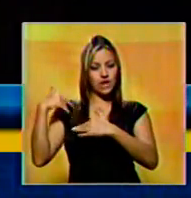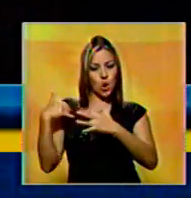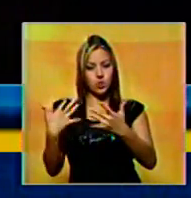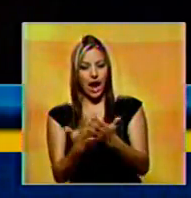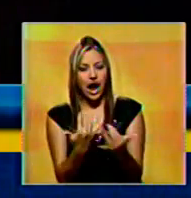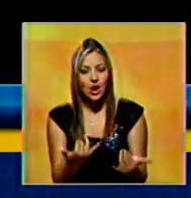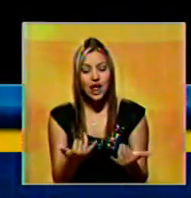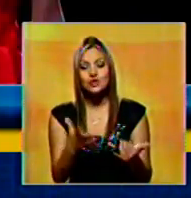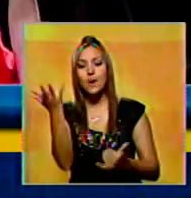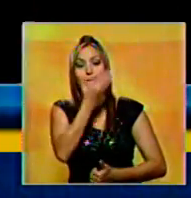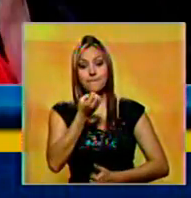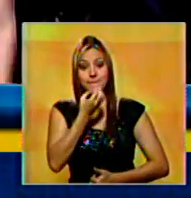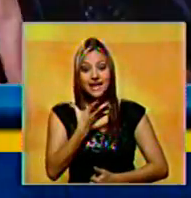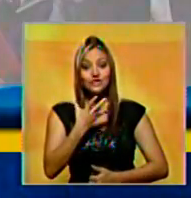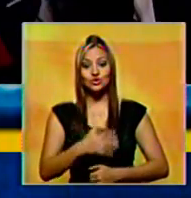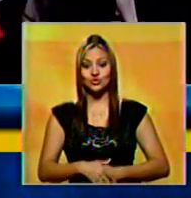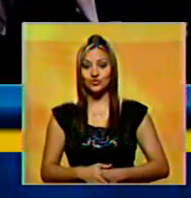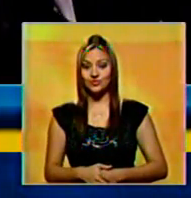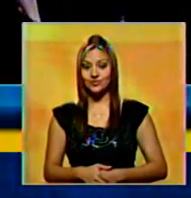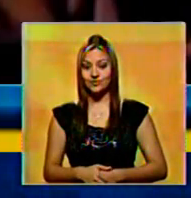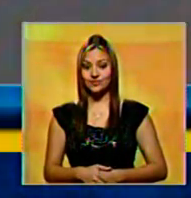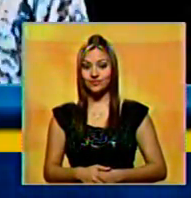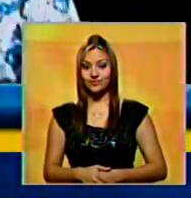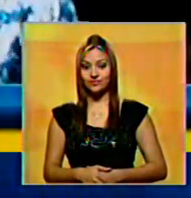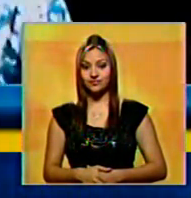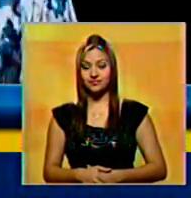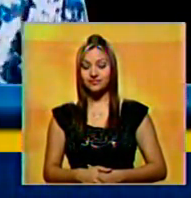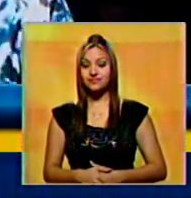colección sumamente hermosa.